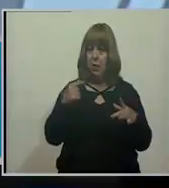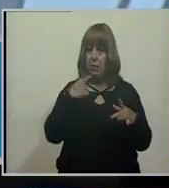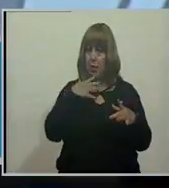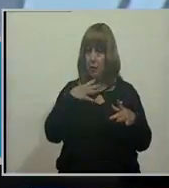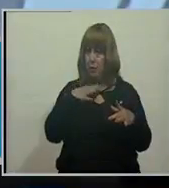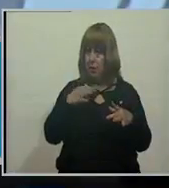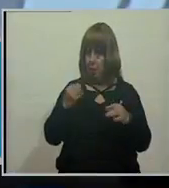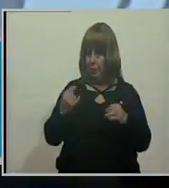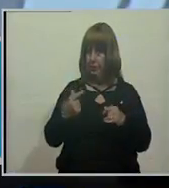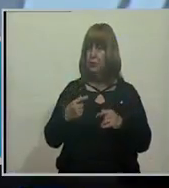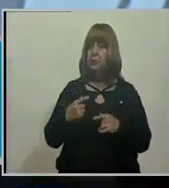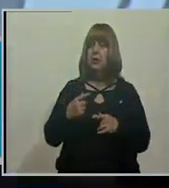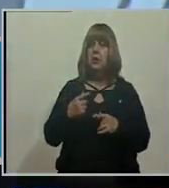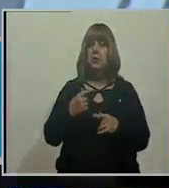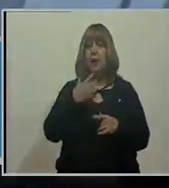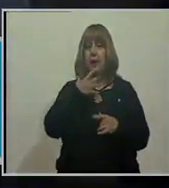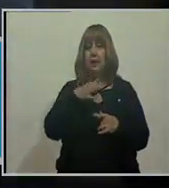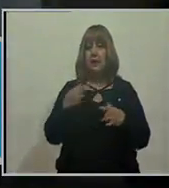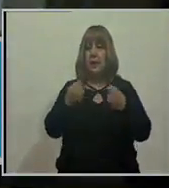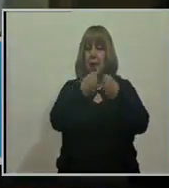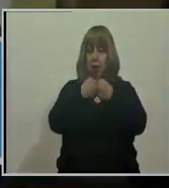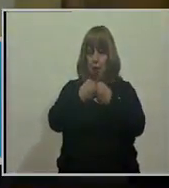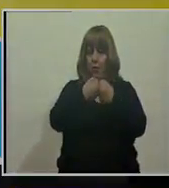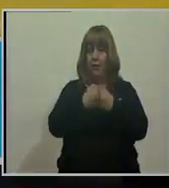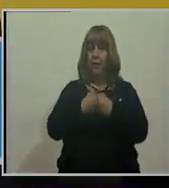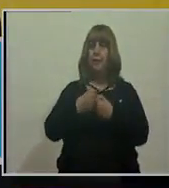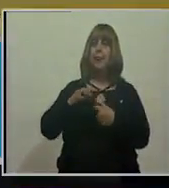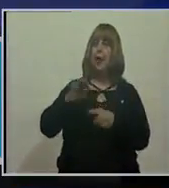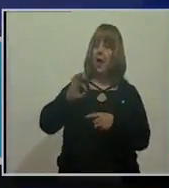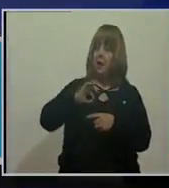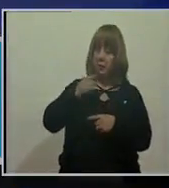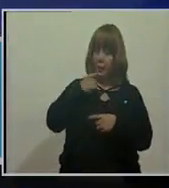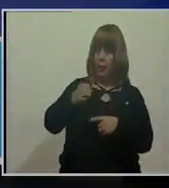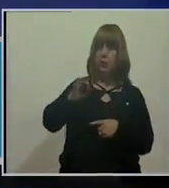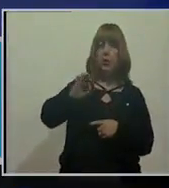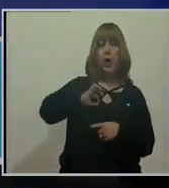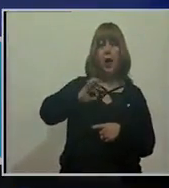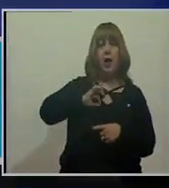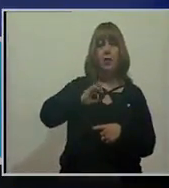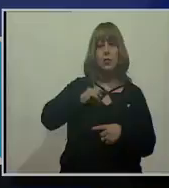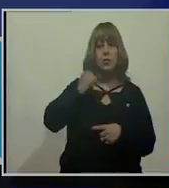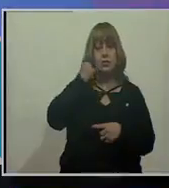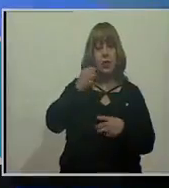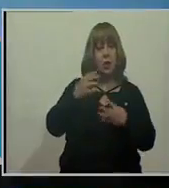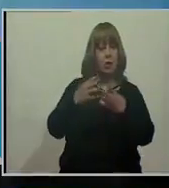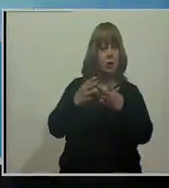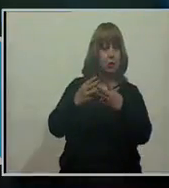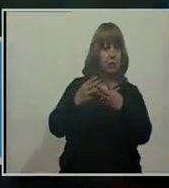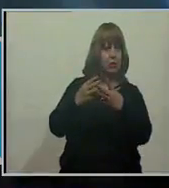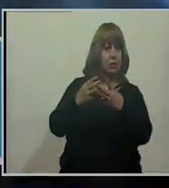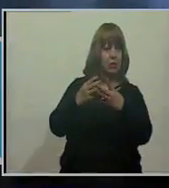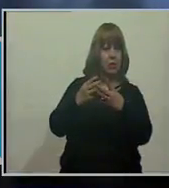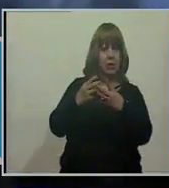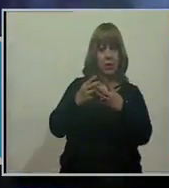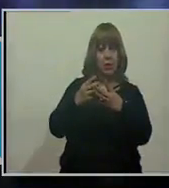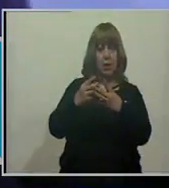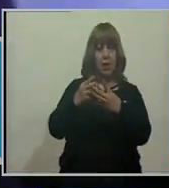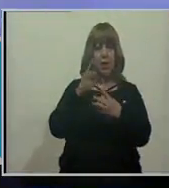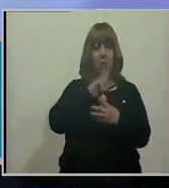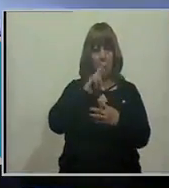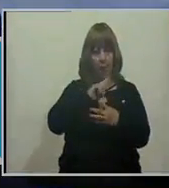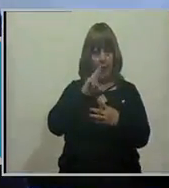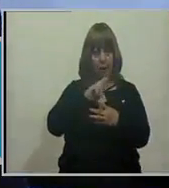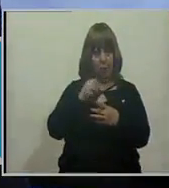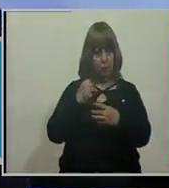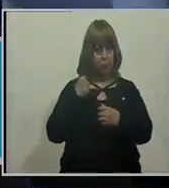cambiado a lo largo de los años? ¿Cómo? ¿Has cambiado a lo largo de los años? Por ahí sentís que ahora se le está, y sobre todo con el movimiento que hay a nivel país,